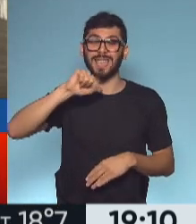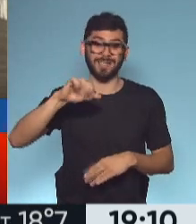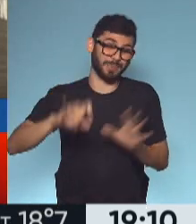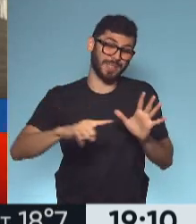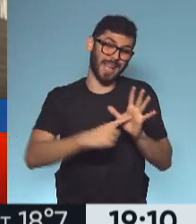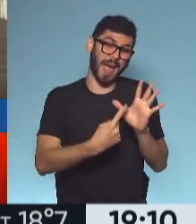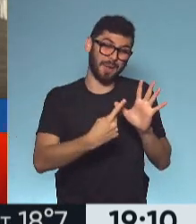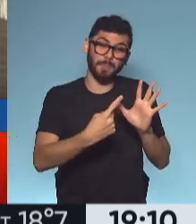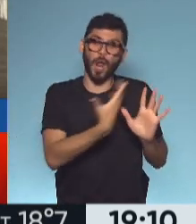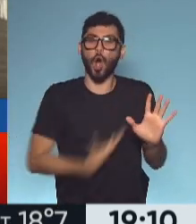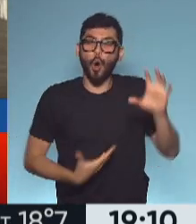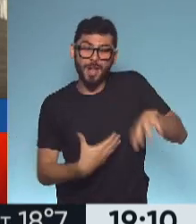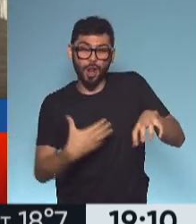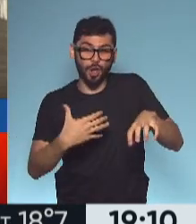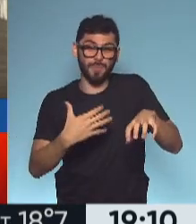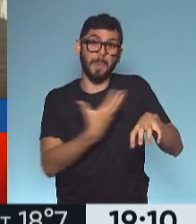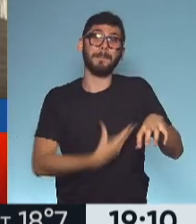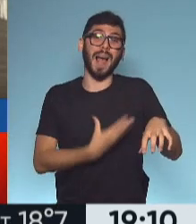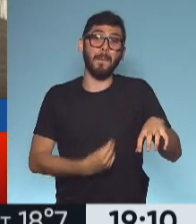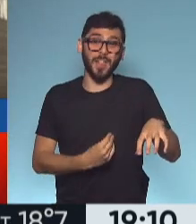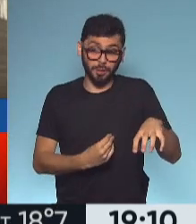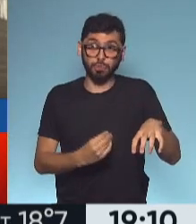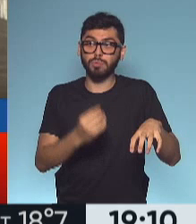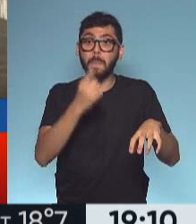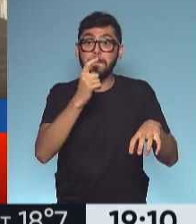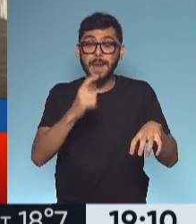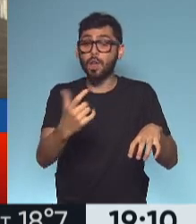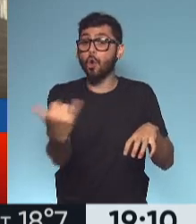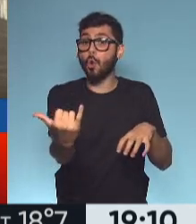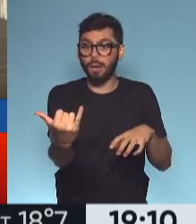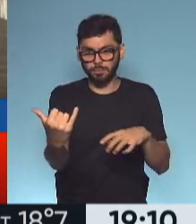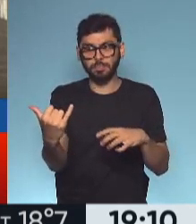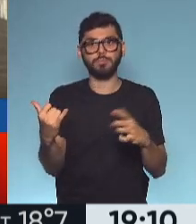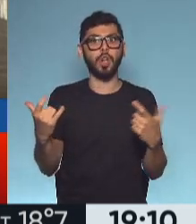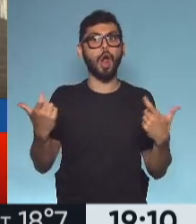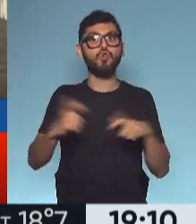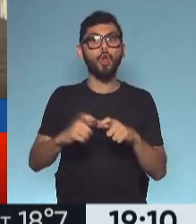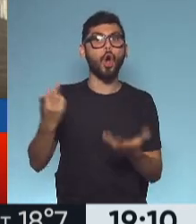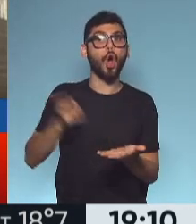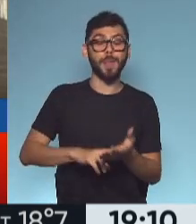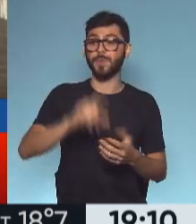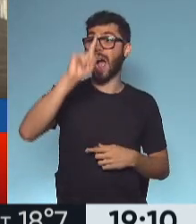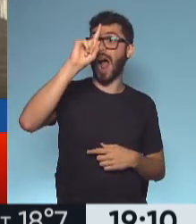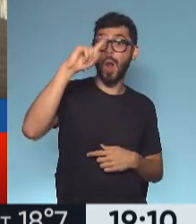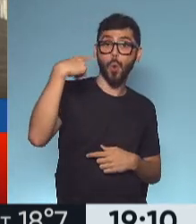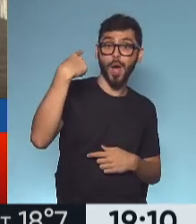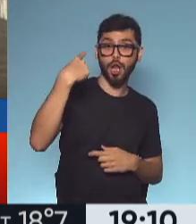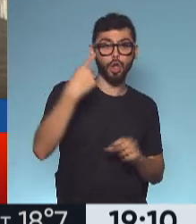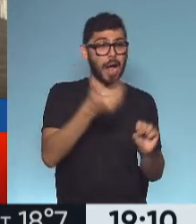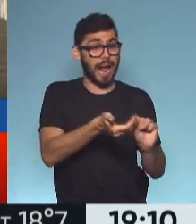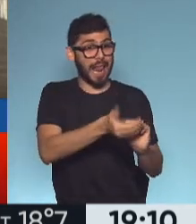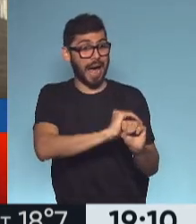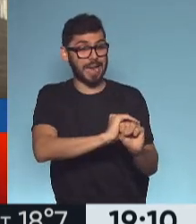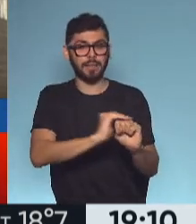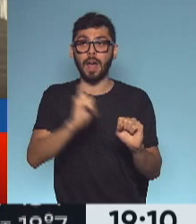de la Ciudad de Buenos Aires, abren la posibilidad de que el día jueves vuelva la foto del presidente Alberto Fernández, Horacio Rodríguez